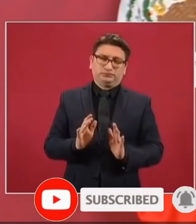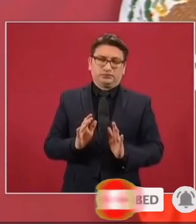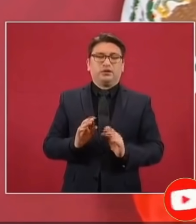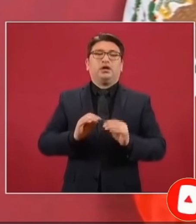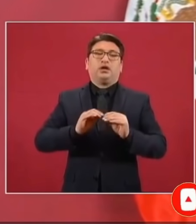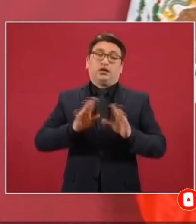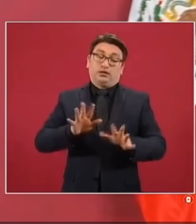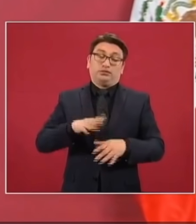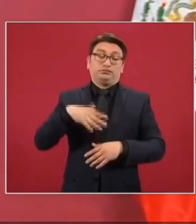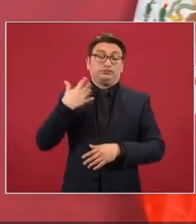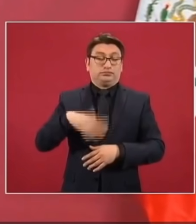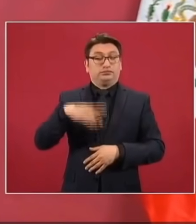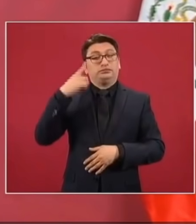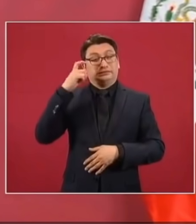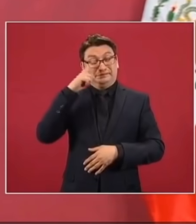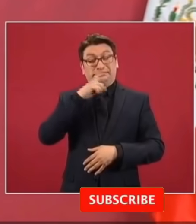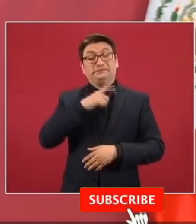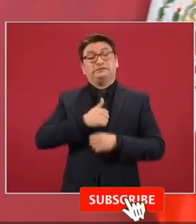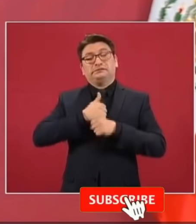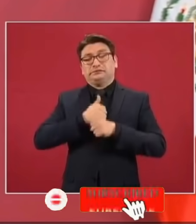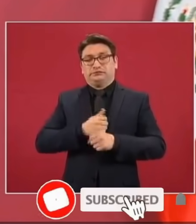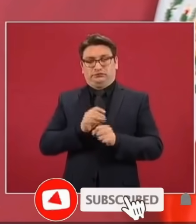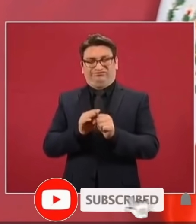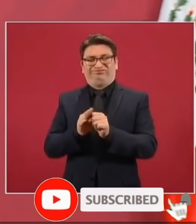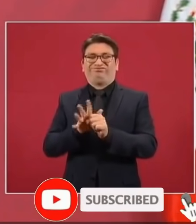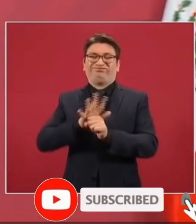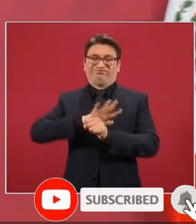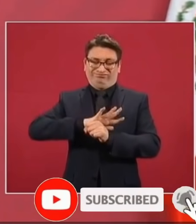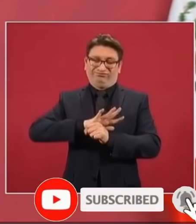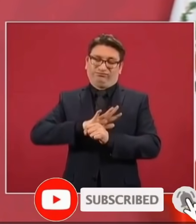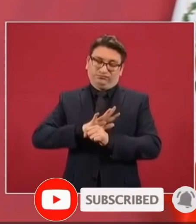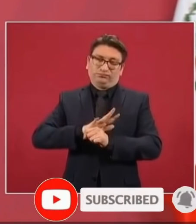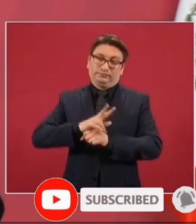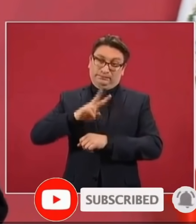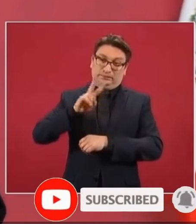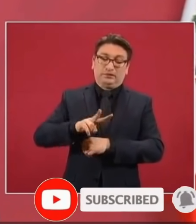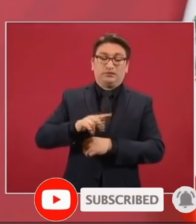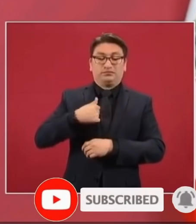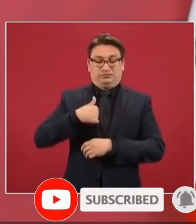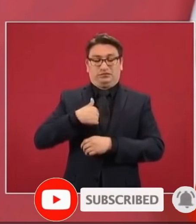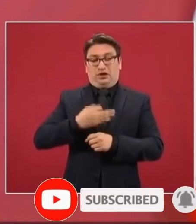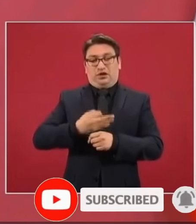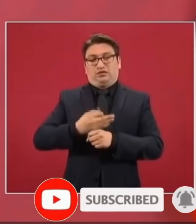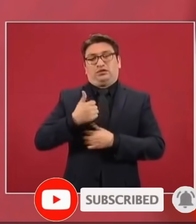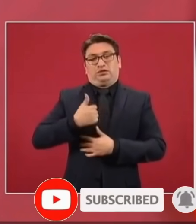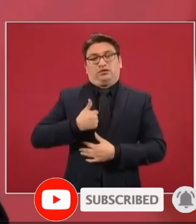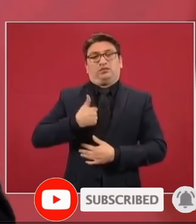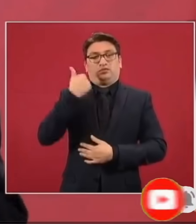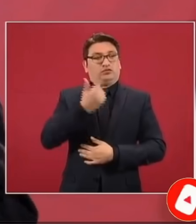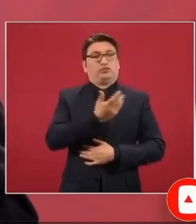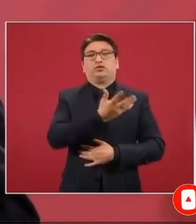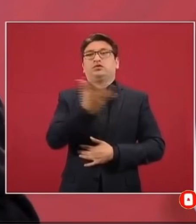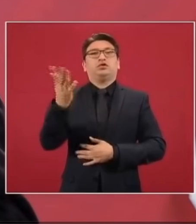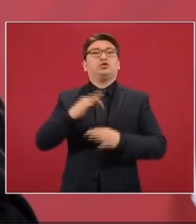es muy doloroso lo que sucede con la pandemia. Sí, aquí aprovecho para enviar a los